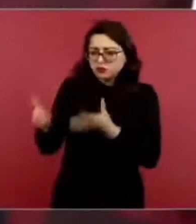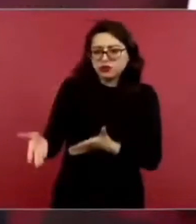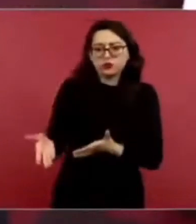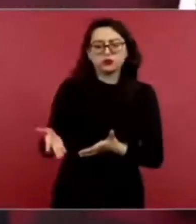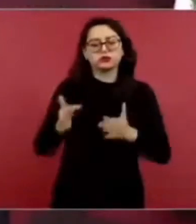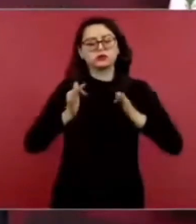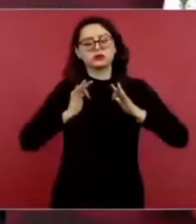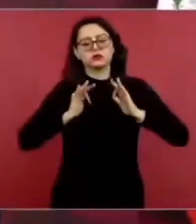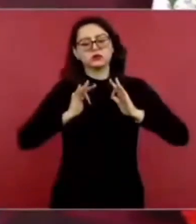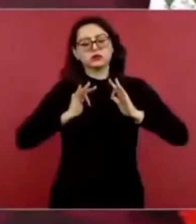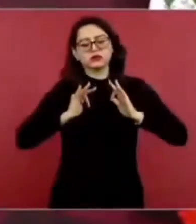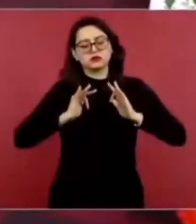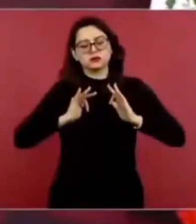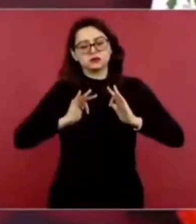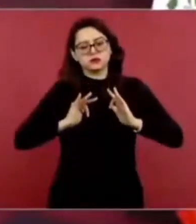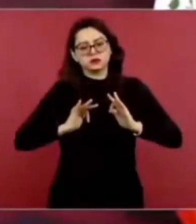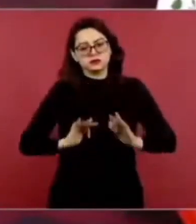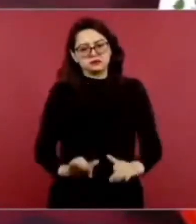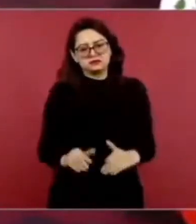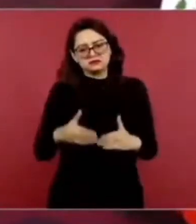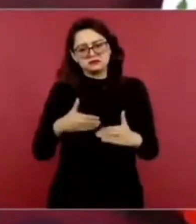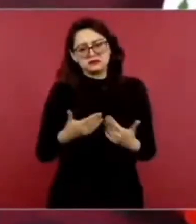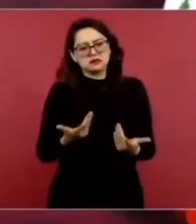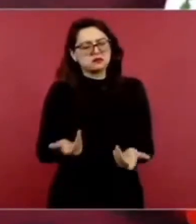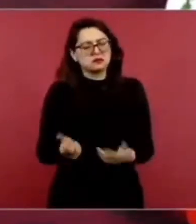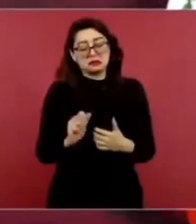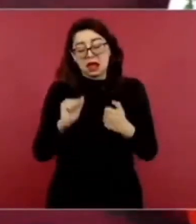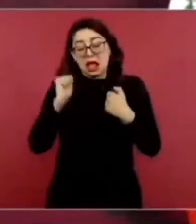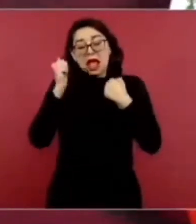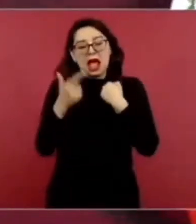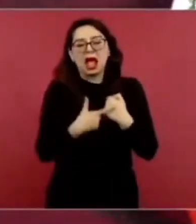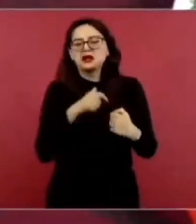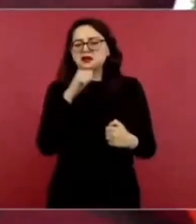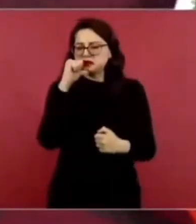que alivie, aunque sea poco,